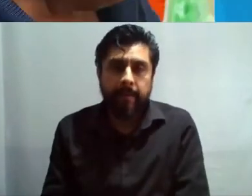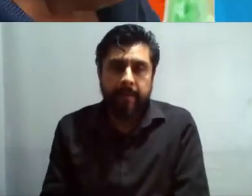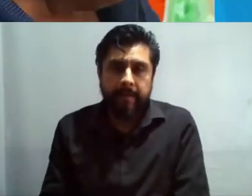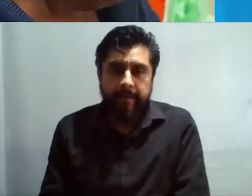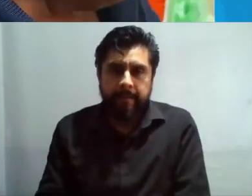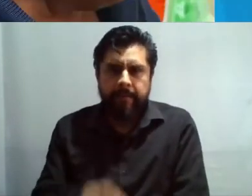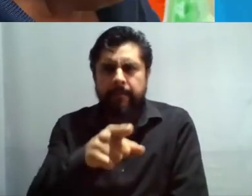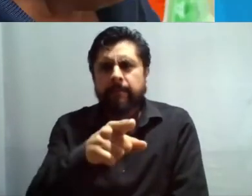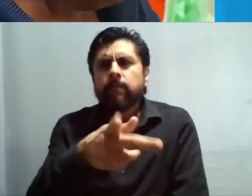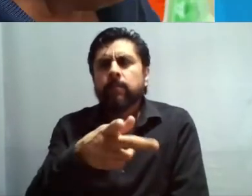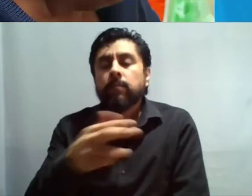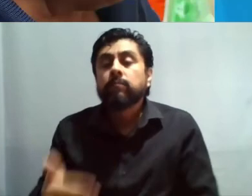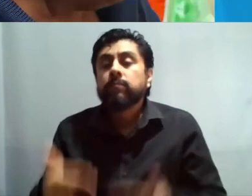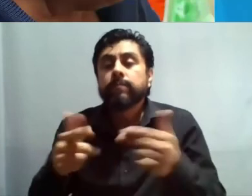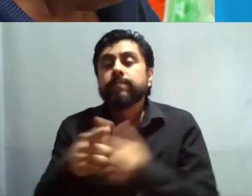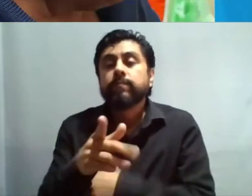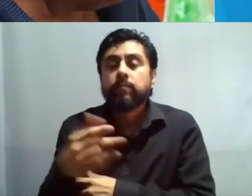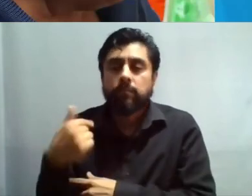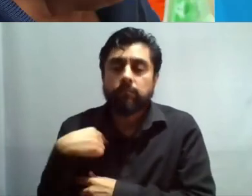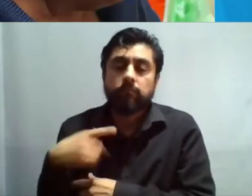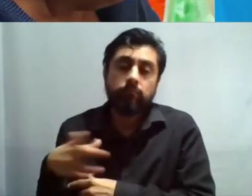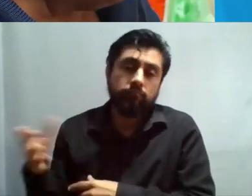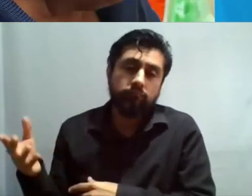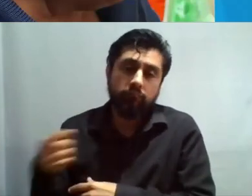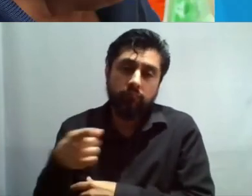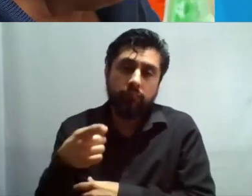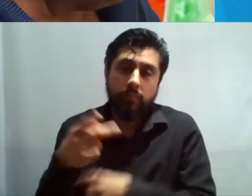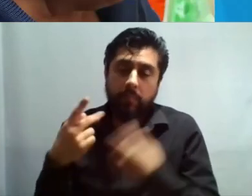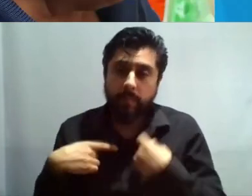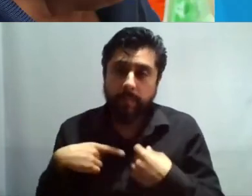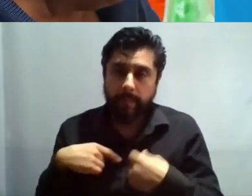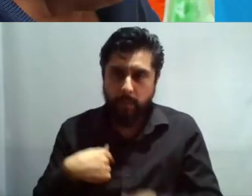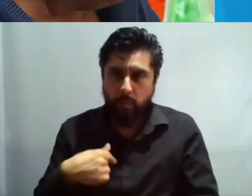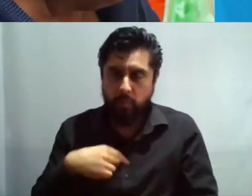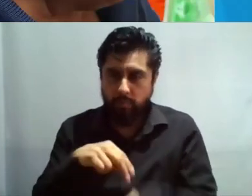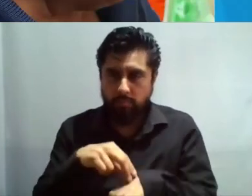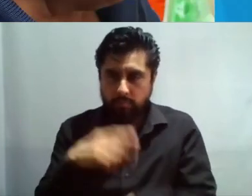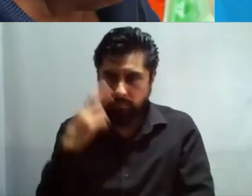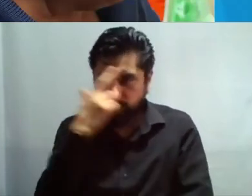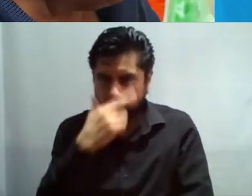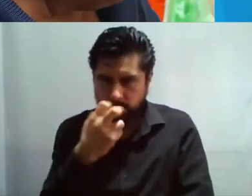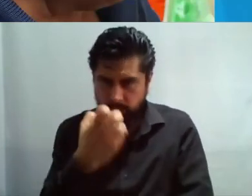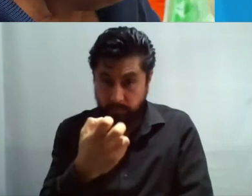Este fue un caso que llegó también aquí a la consulta de un servidor, un caso en lo médico